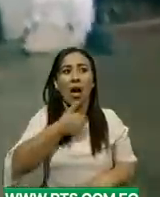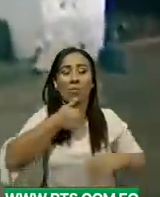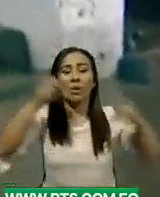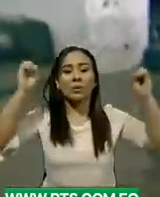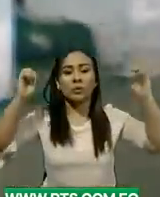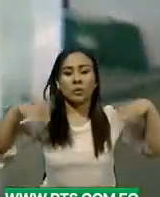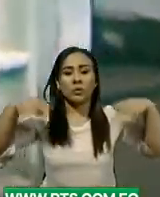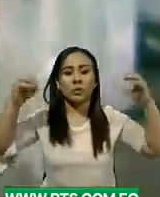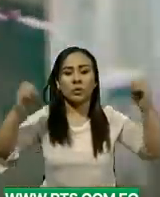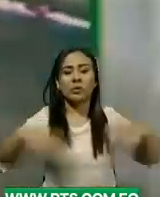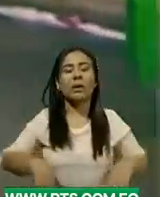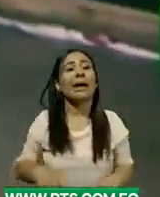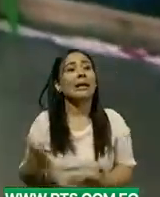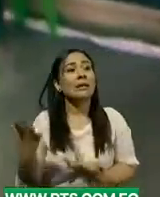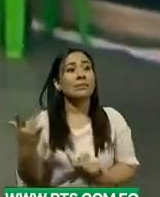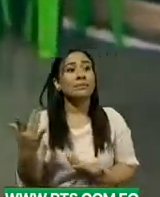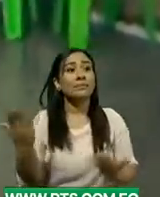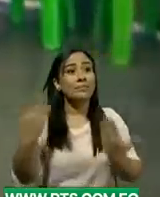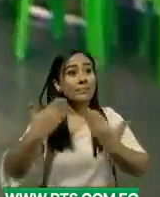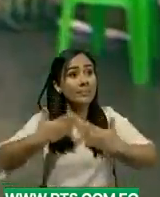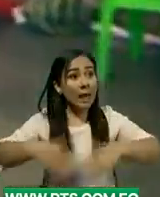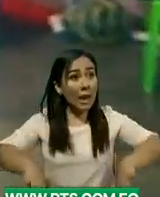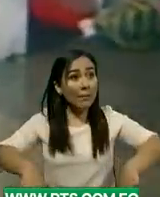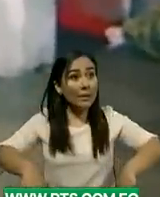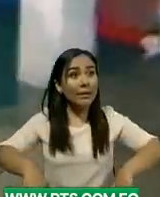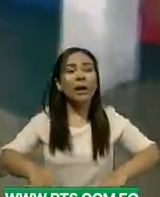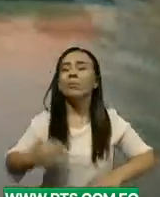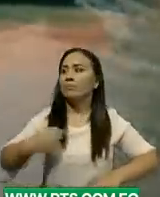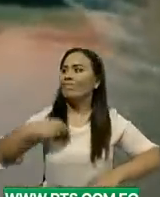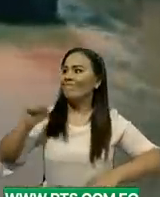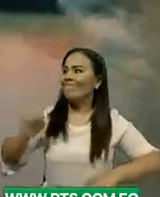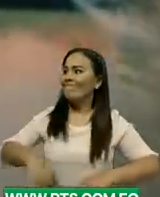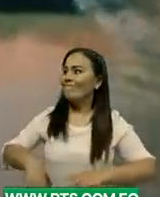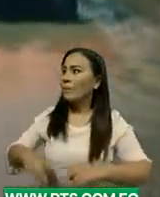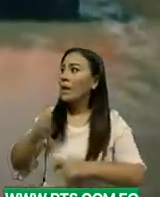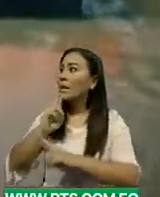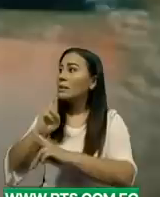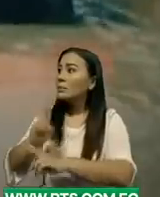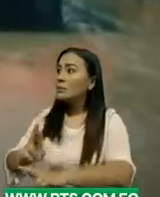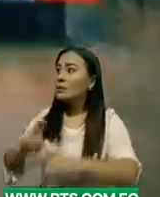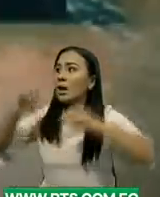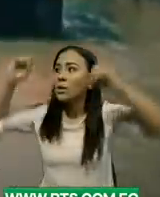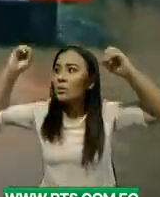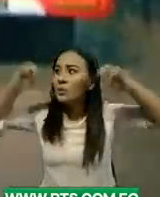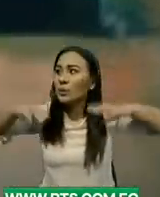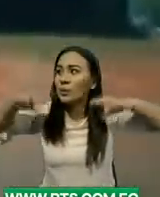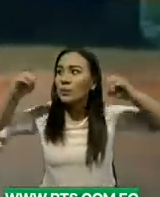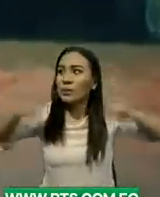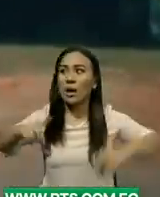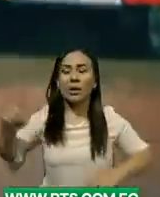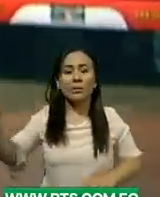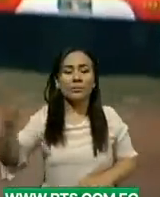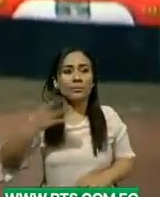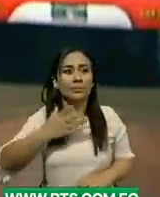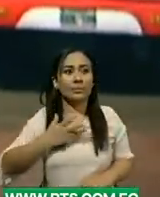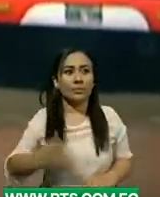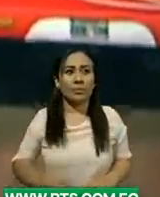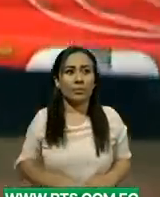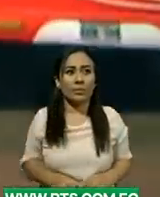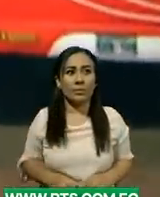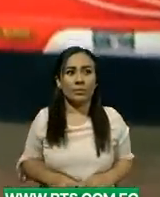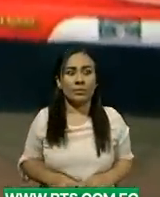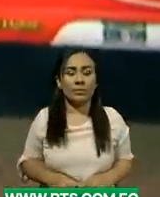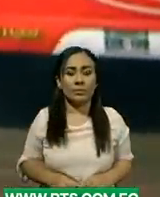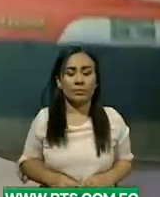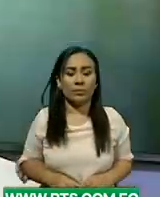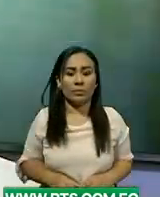Esperan que la etapa invernal pronto pase. De ahí se verán los resultados de las lluvias. Informó Julio César Saona.